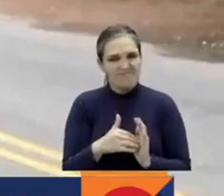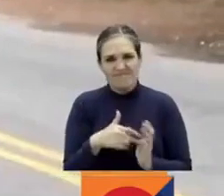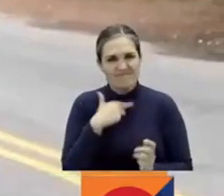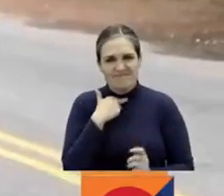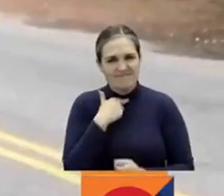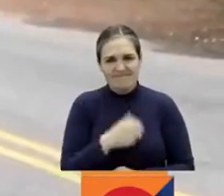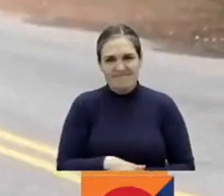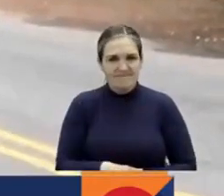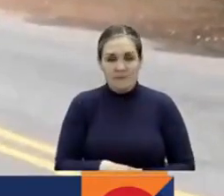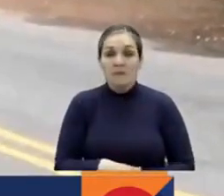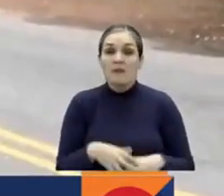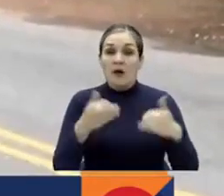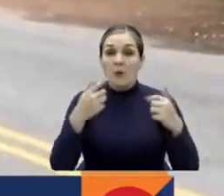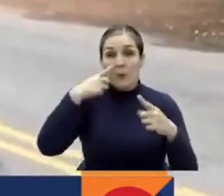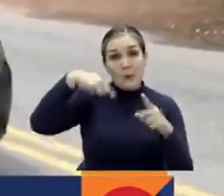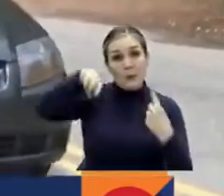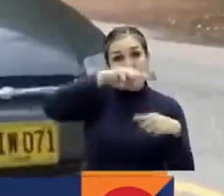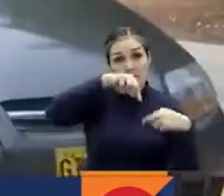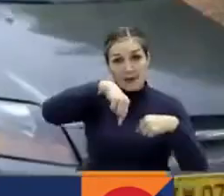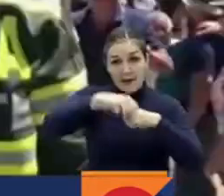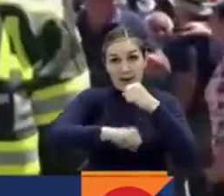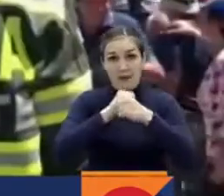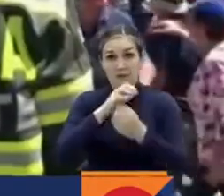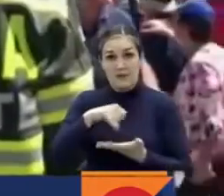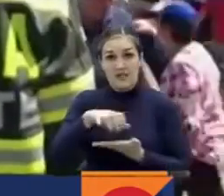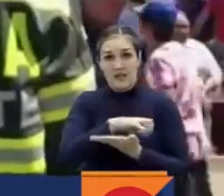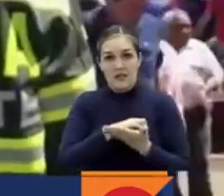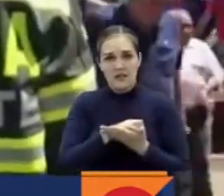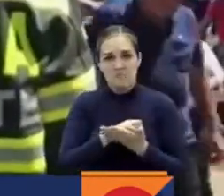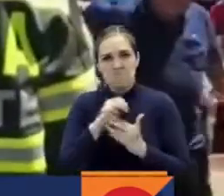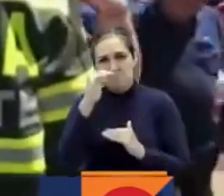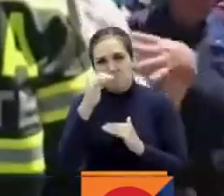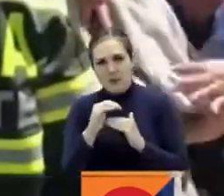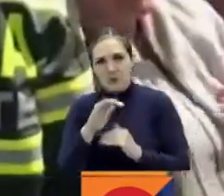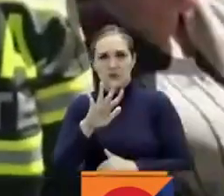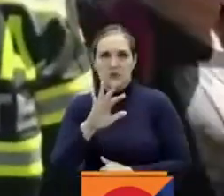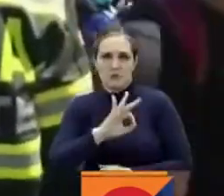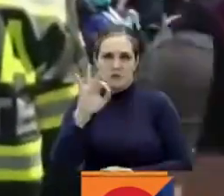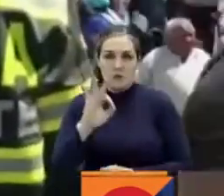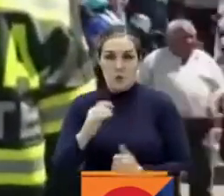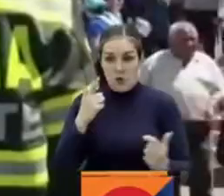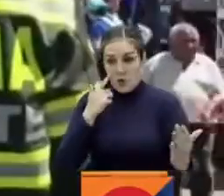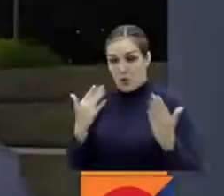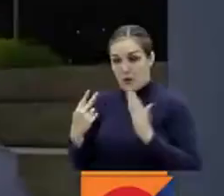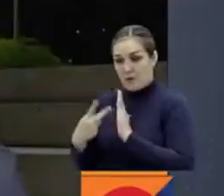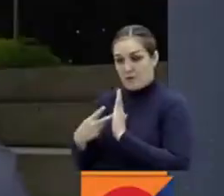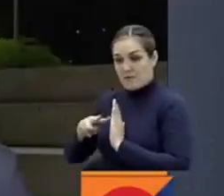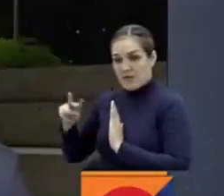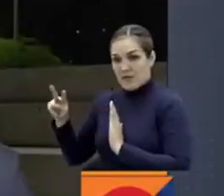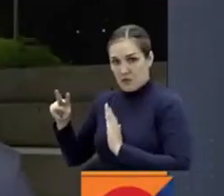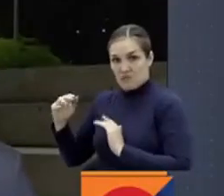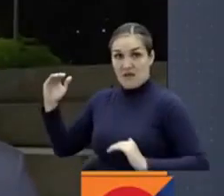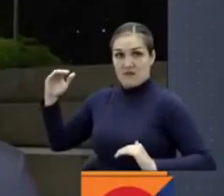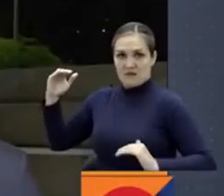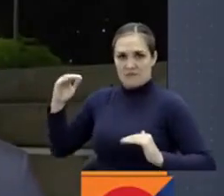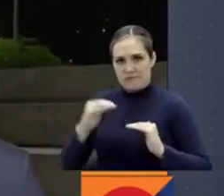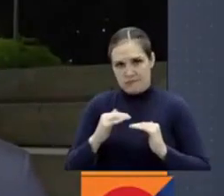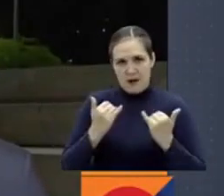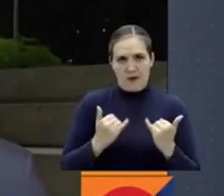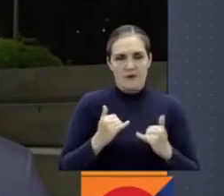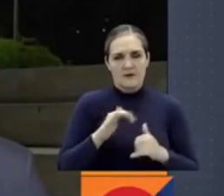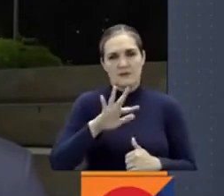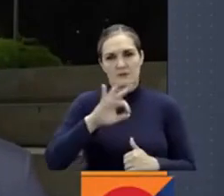expertos, el turismo en lo que va de este año en Santander bajó 5 puntos en comparación con el 2022. Joana, feliz noche.